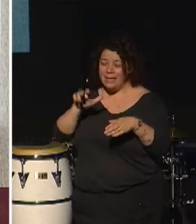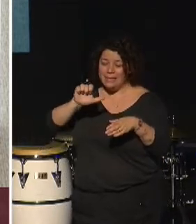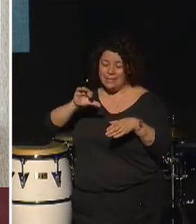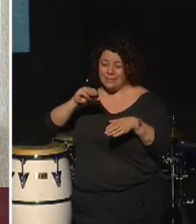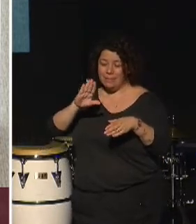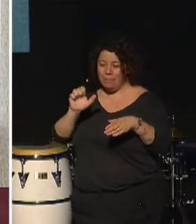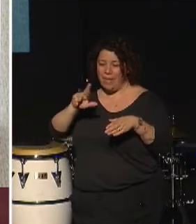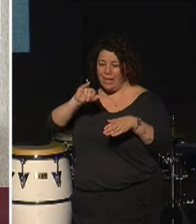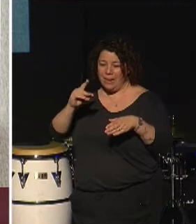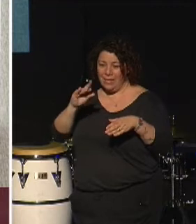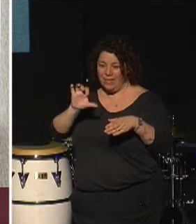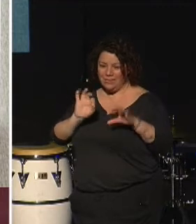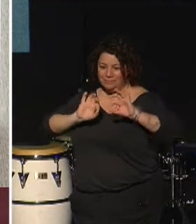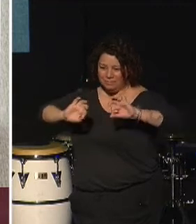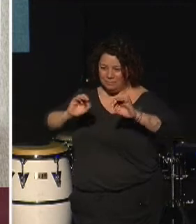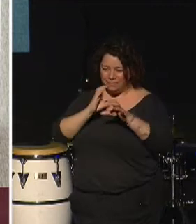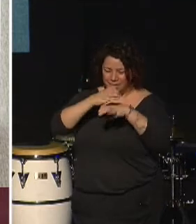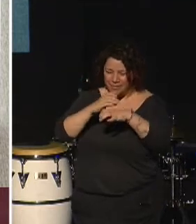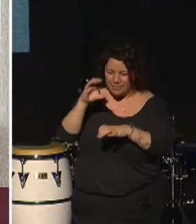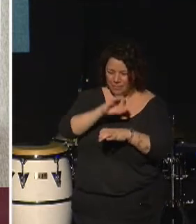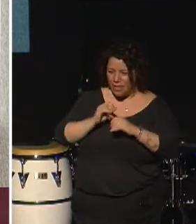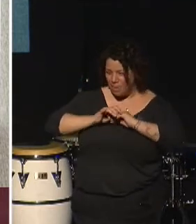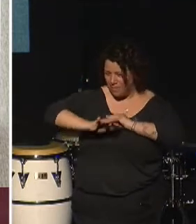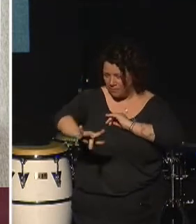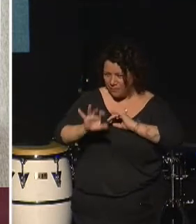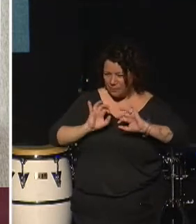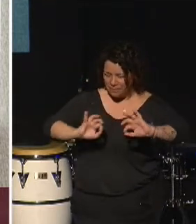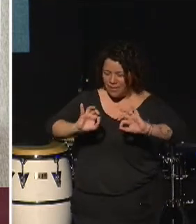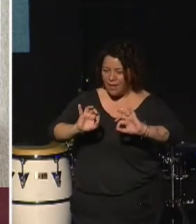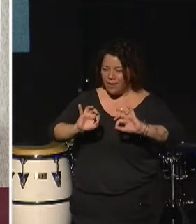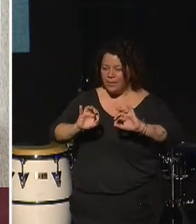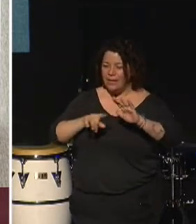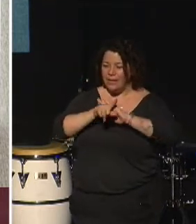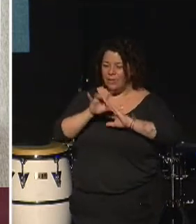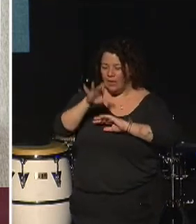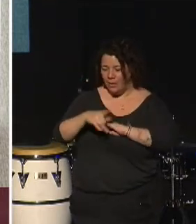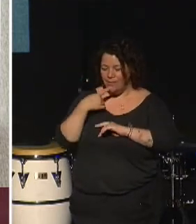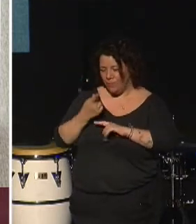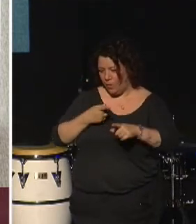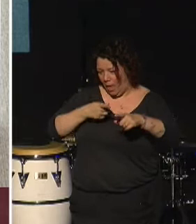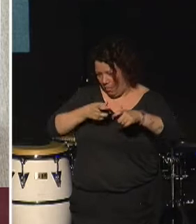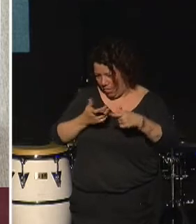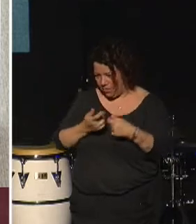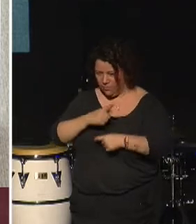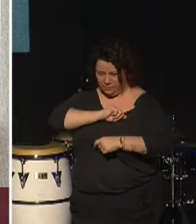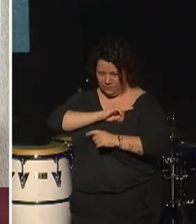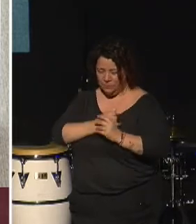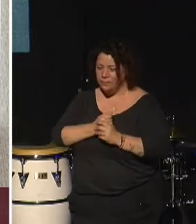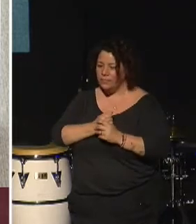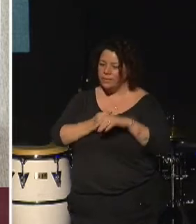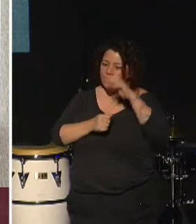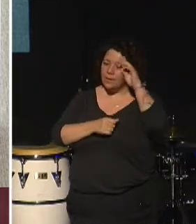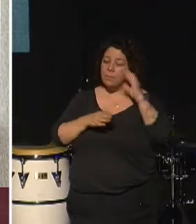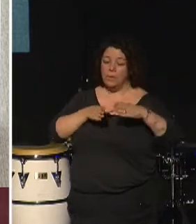un buque oceanográfico, de investigación oceanográfica, que está gestionado por la Armada. Ese